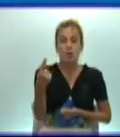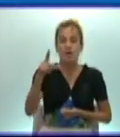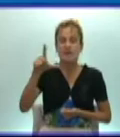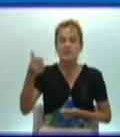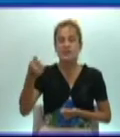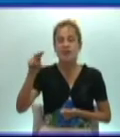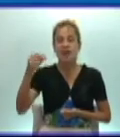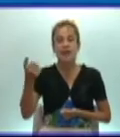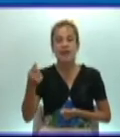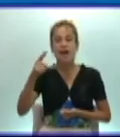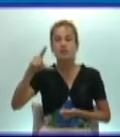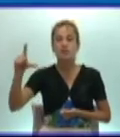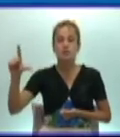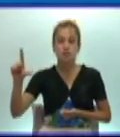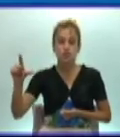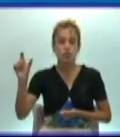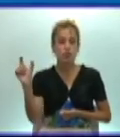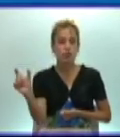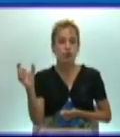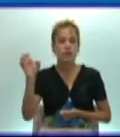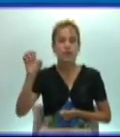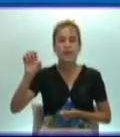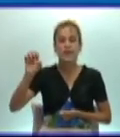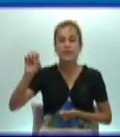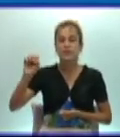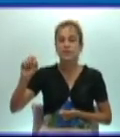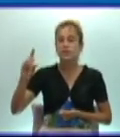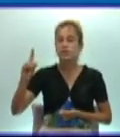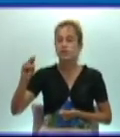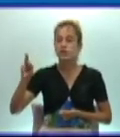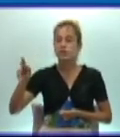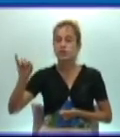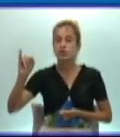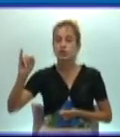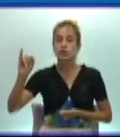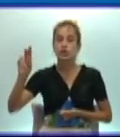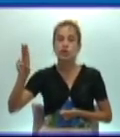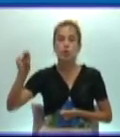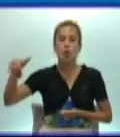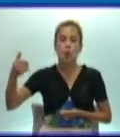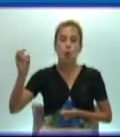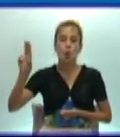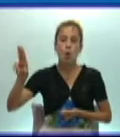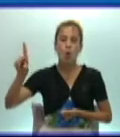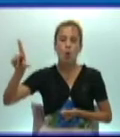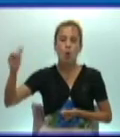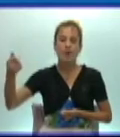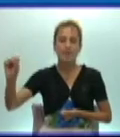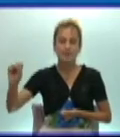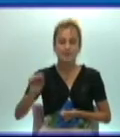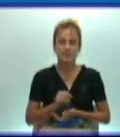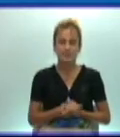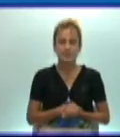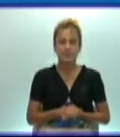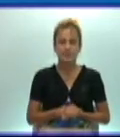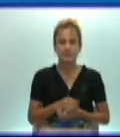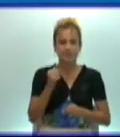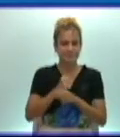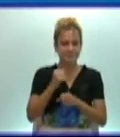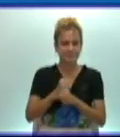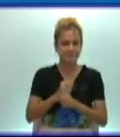una esdrújula, reitero, que aparece en el tercer párrafo del cuerpo de la carta.